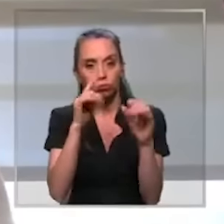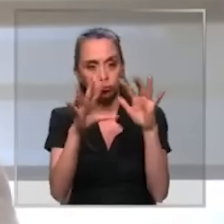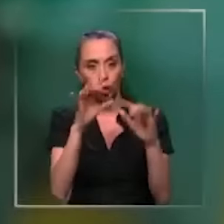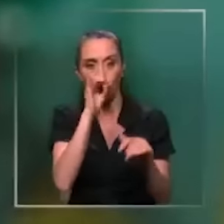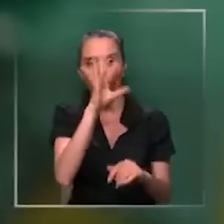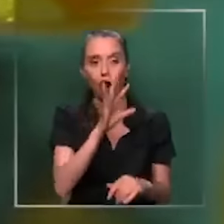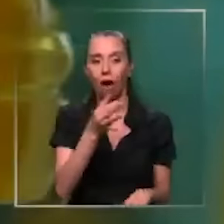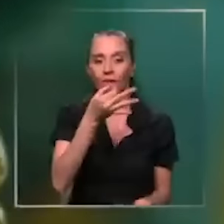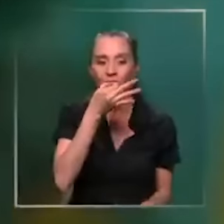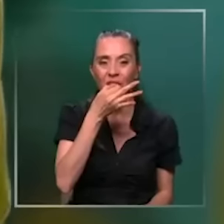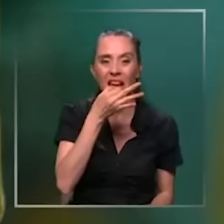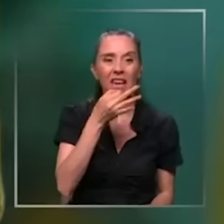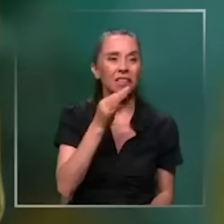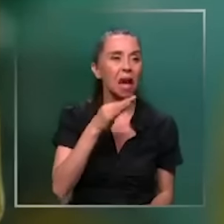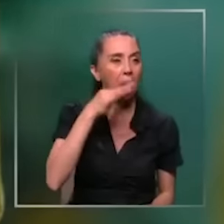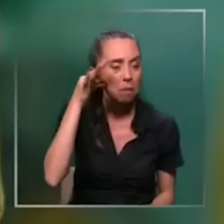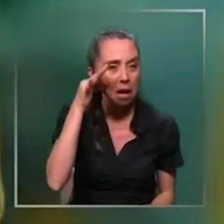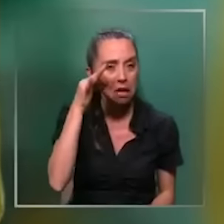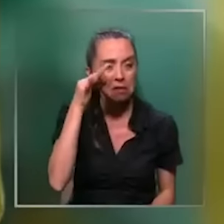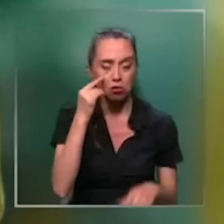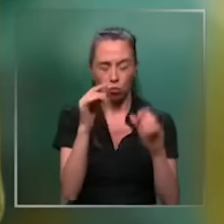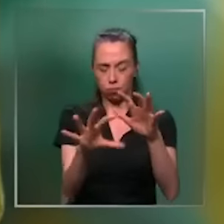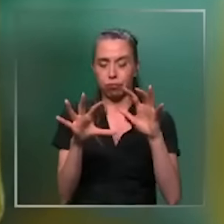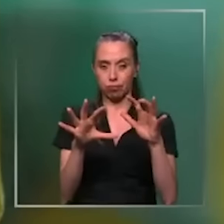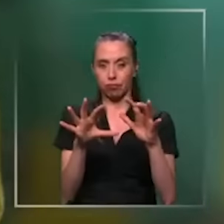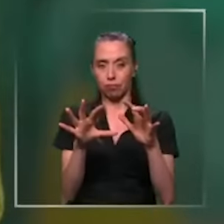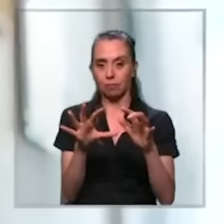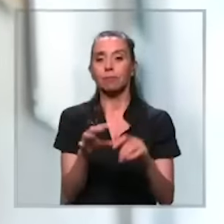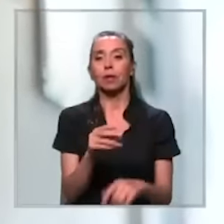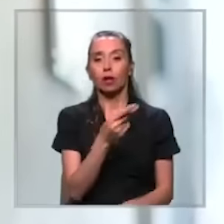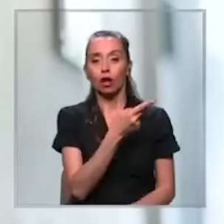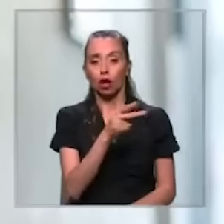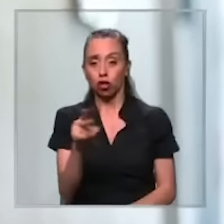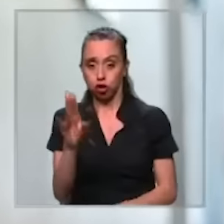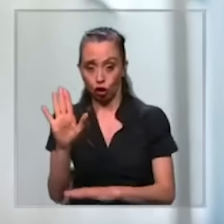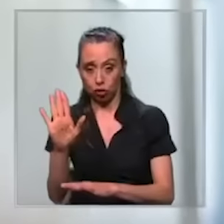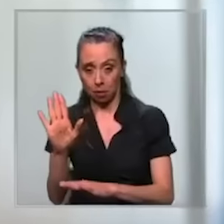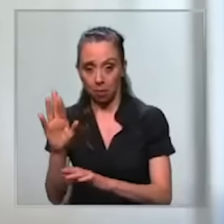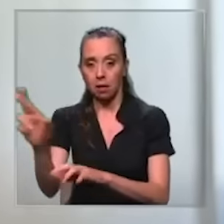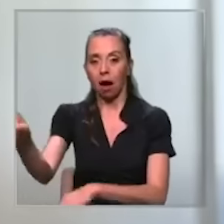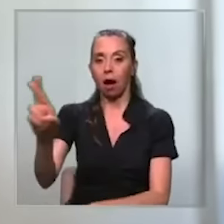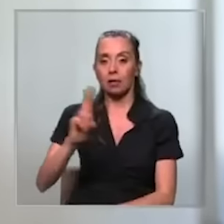llamativos colores? Regresaremos por los resultados en 2 semanas.